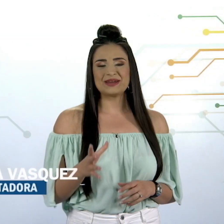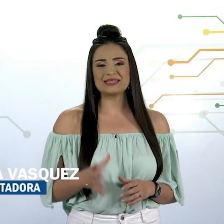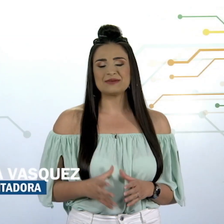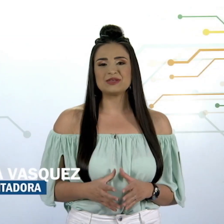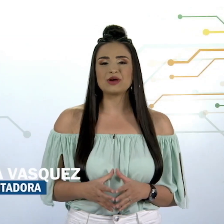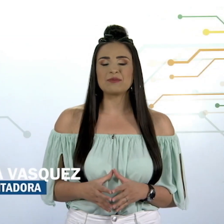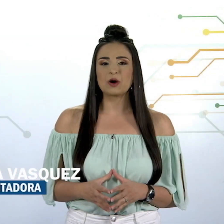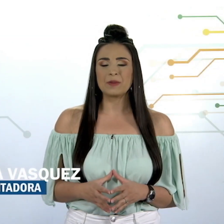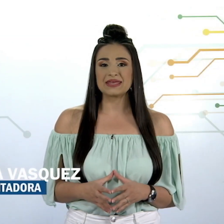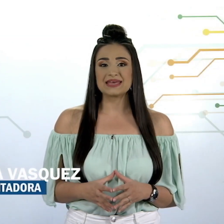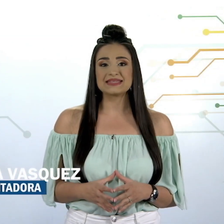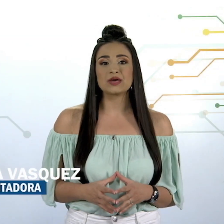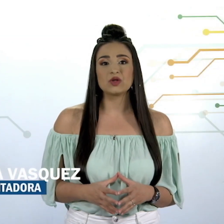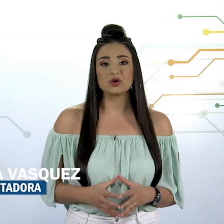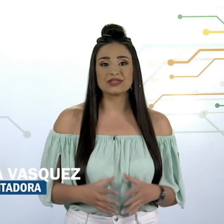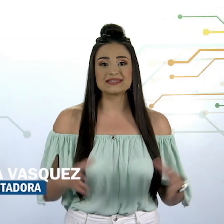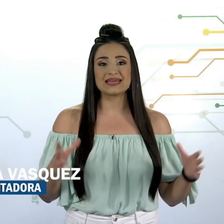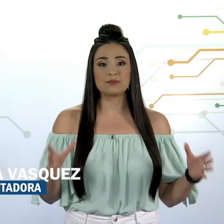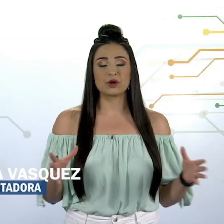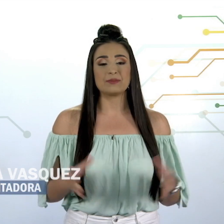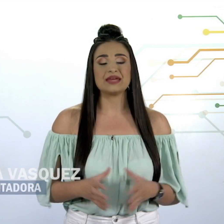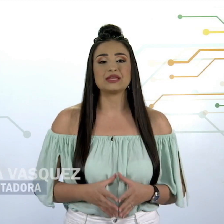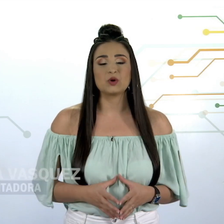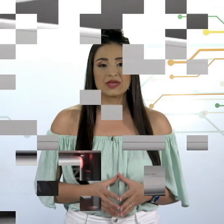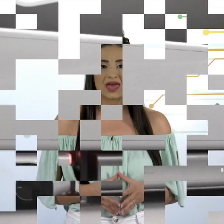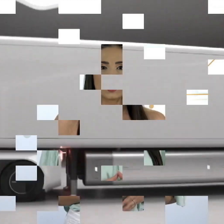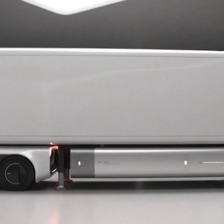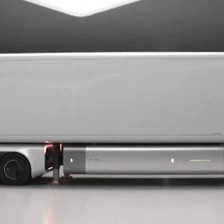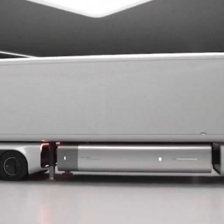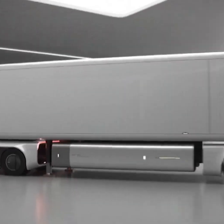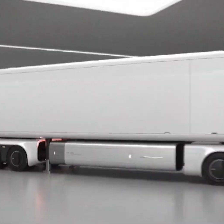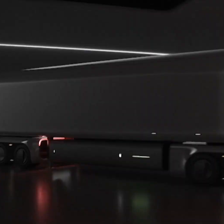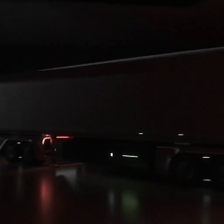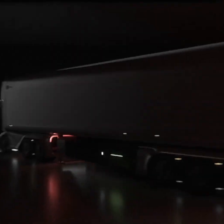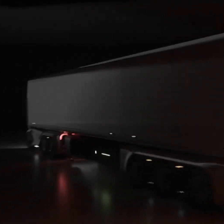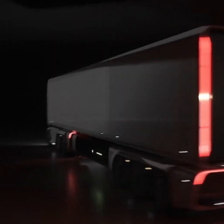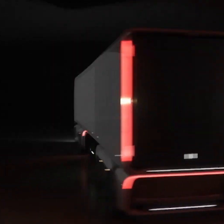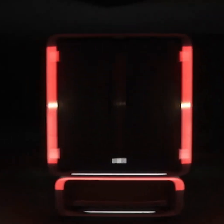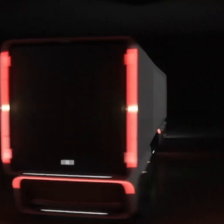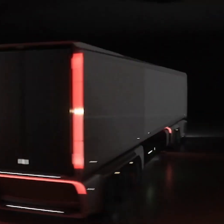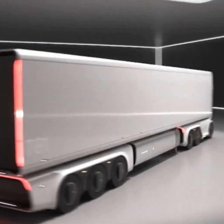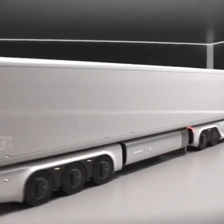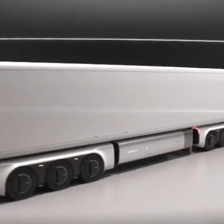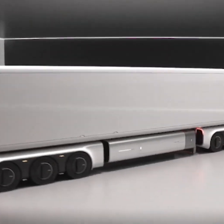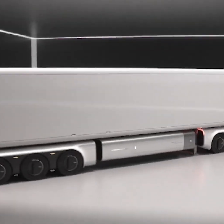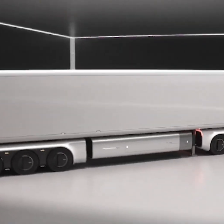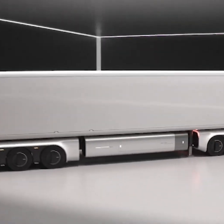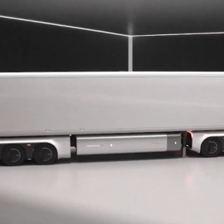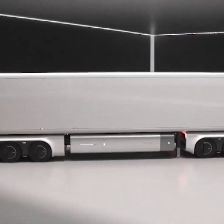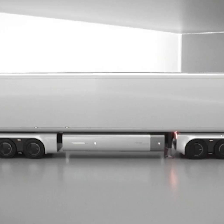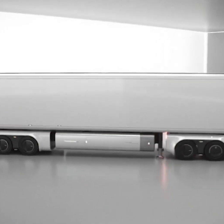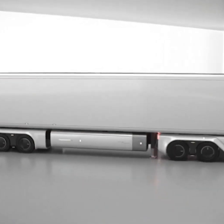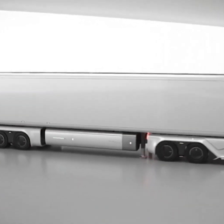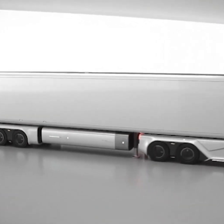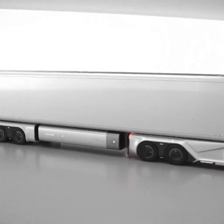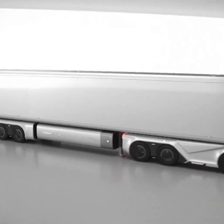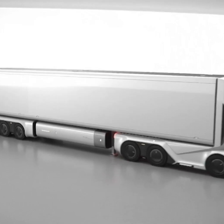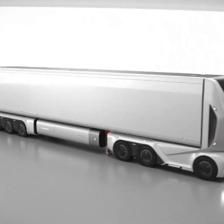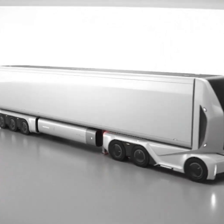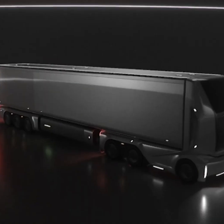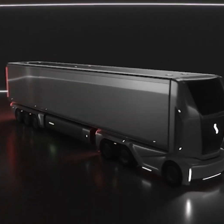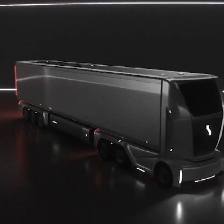Esta semana te invito a que me acompañes en Código 13, el programa de tecnología de CINAR. Vamos a estar hablando de un autobús que se conduce